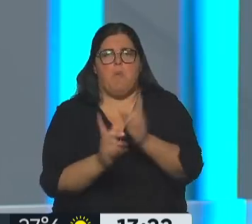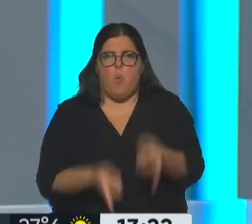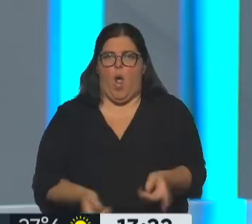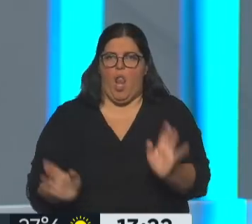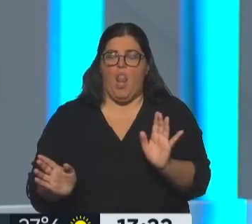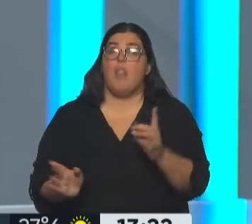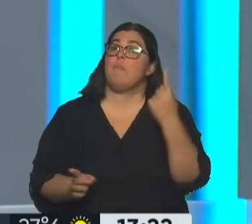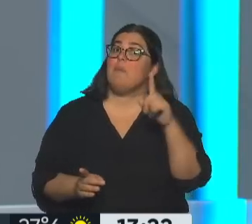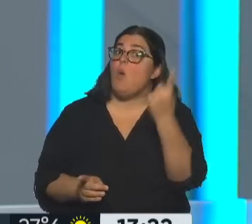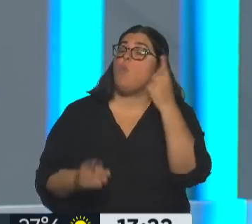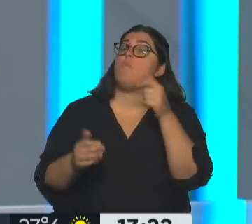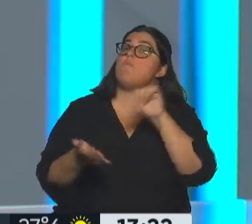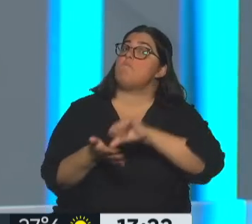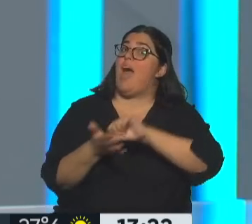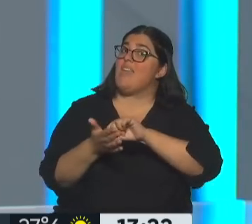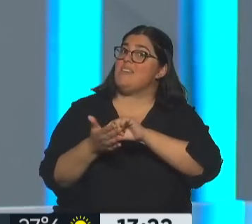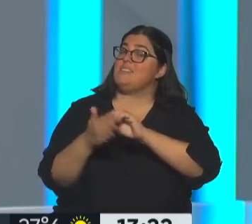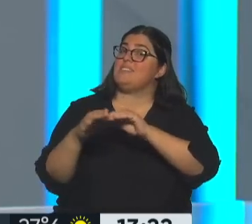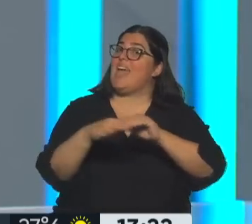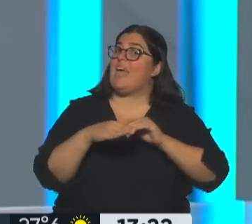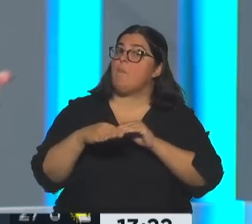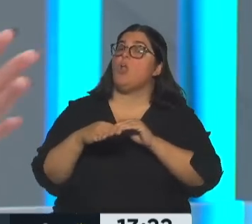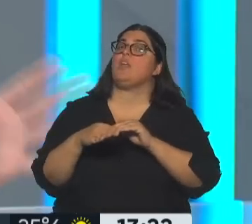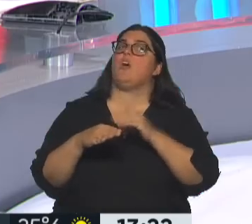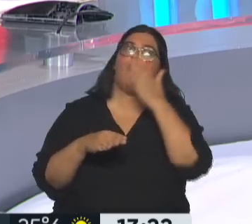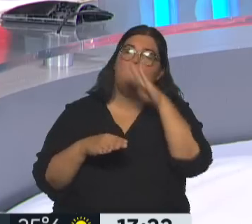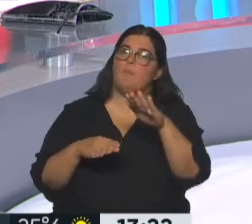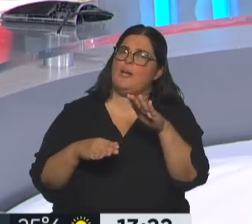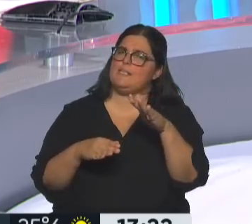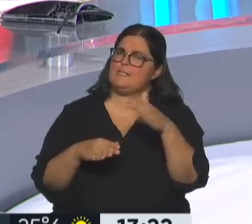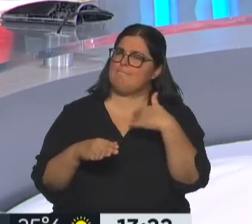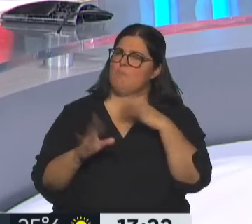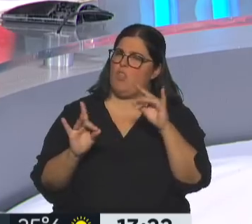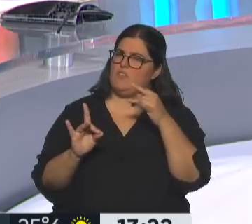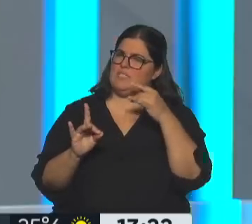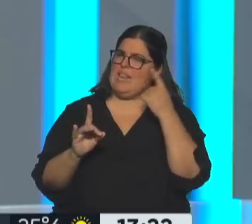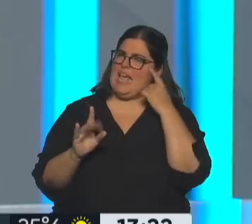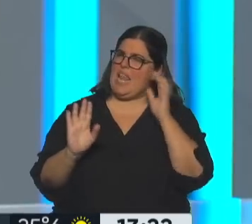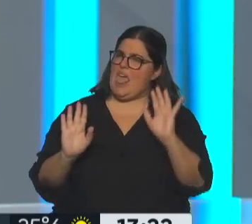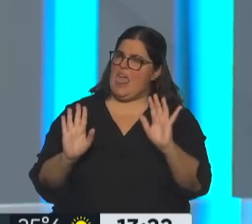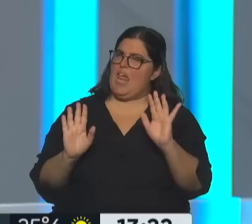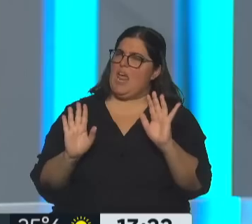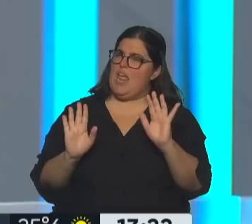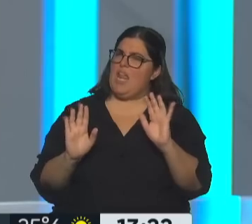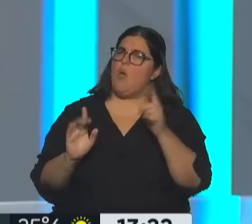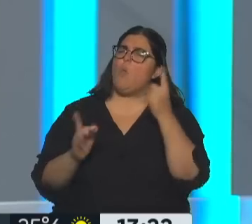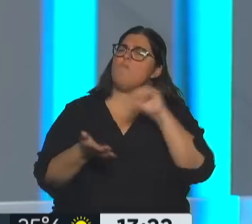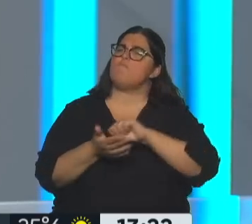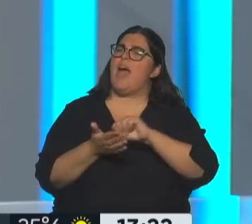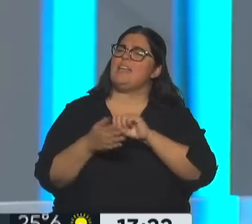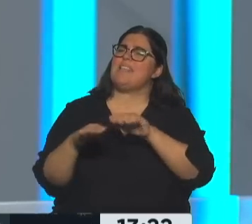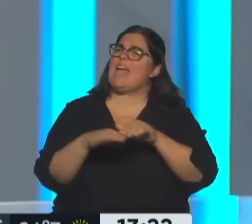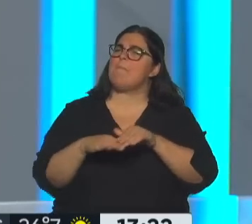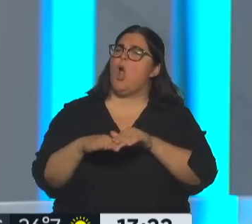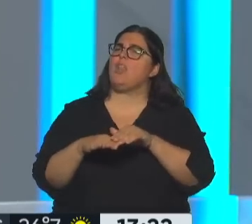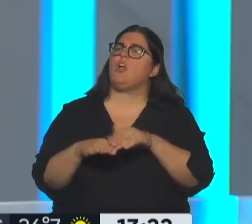un país hegemónico después no termina igual teniendo, o me cuesta creer que un país que es hegemónico no tenga,